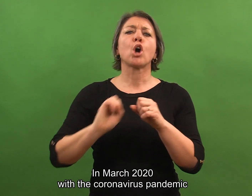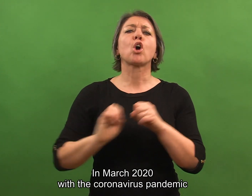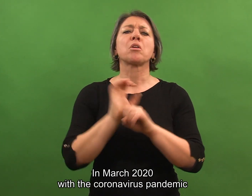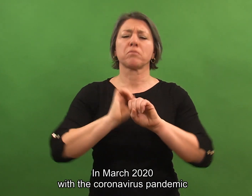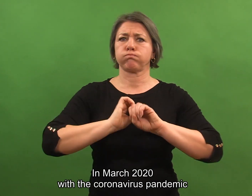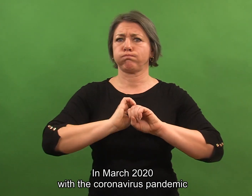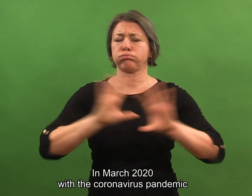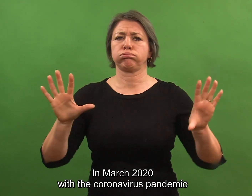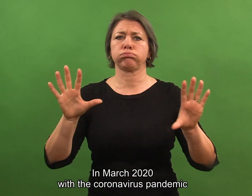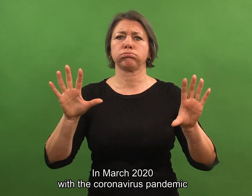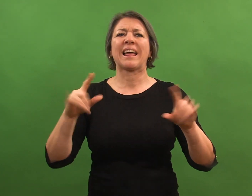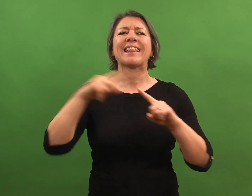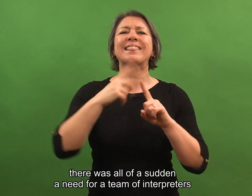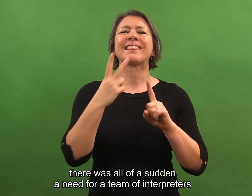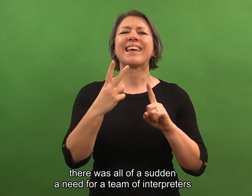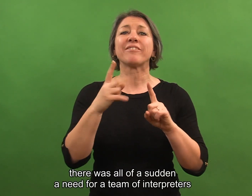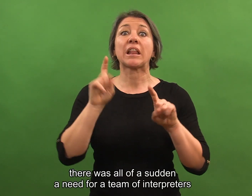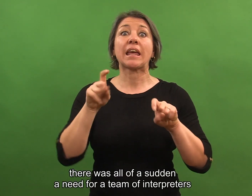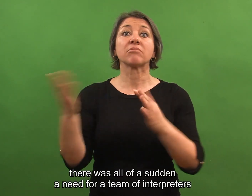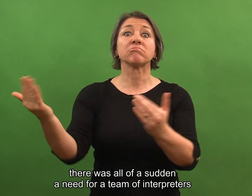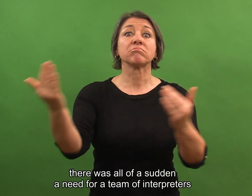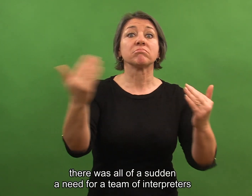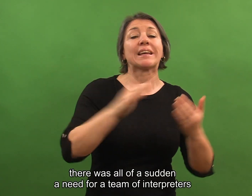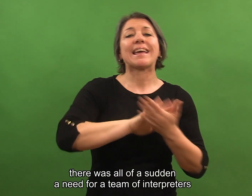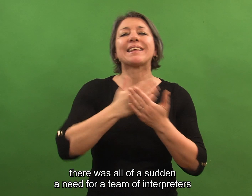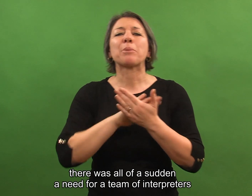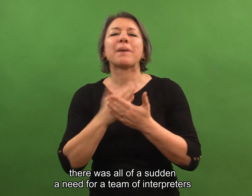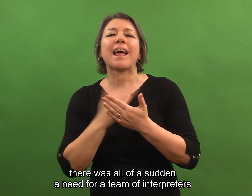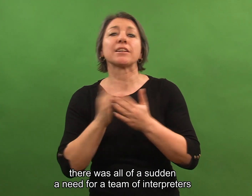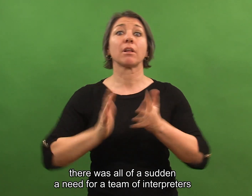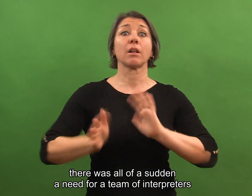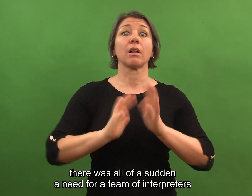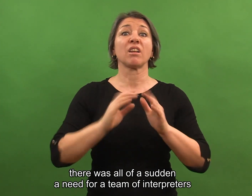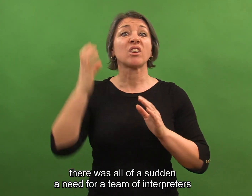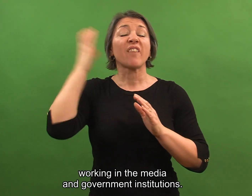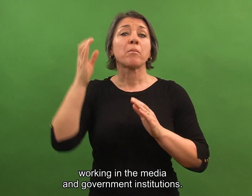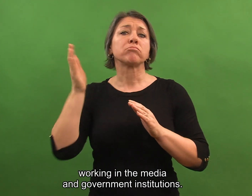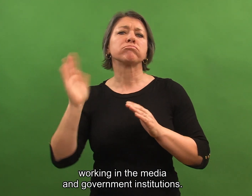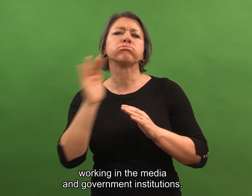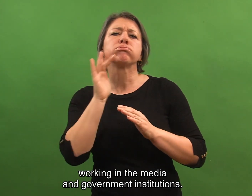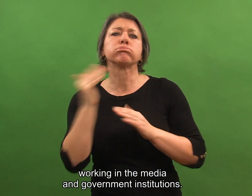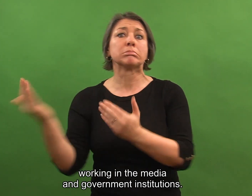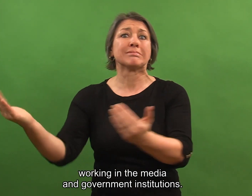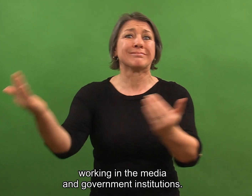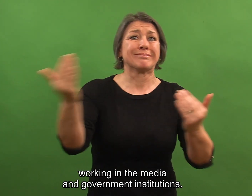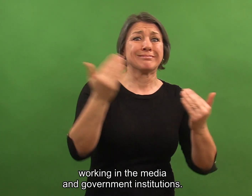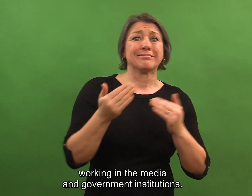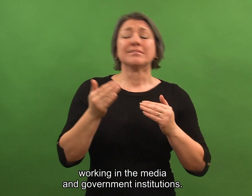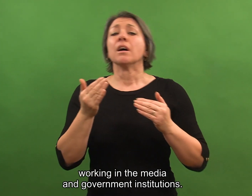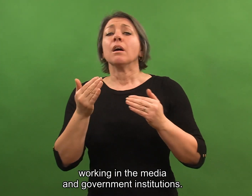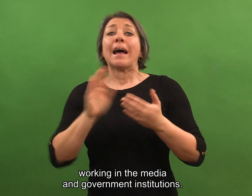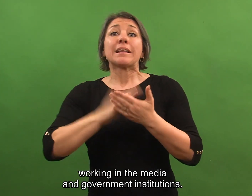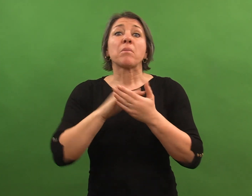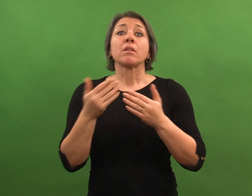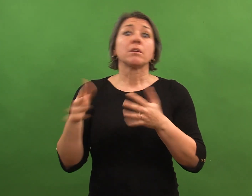a la situación política y social actual. En marzo de 2020, con la pandemia de coronavirus, de